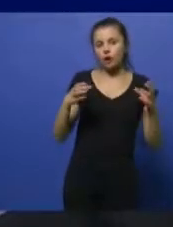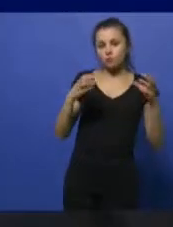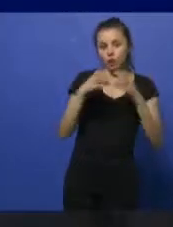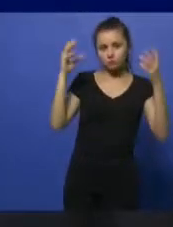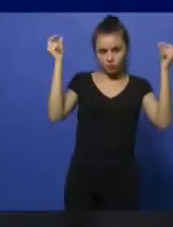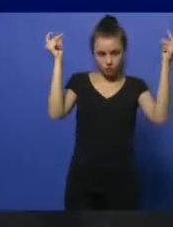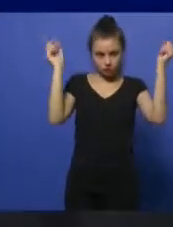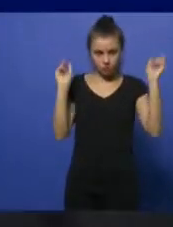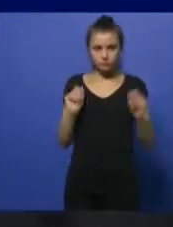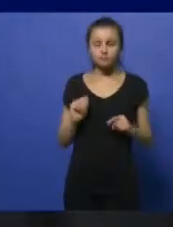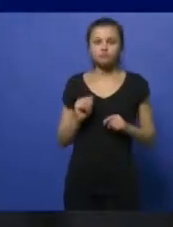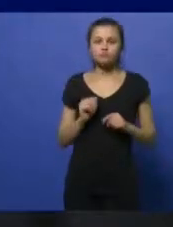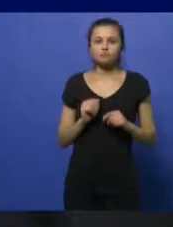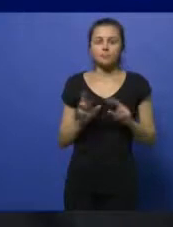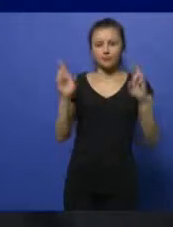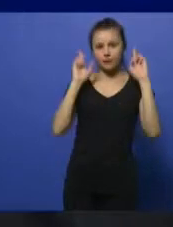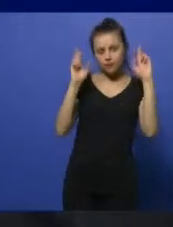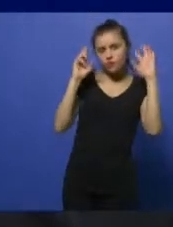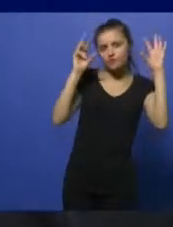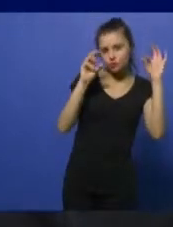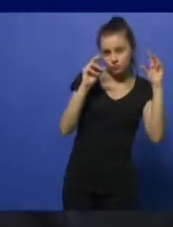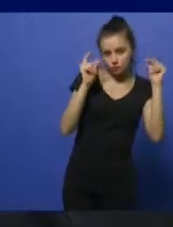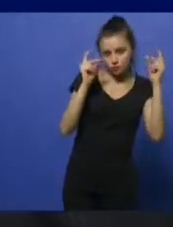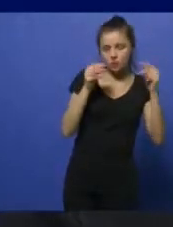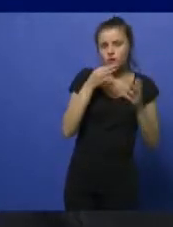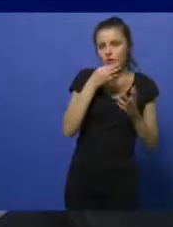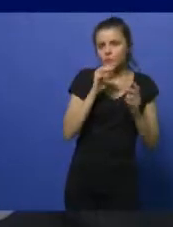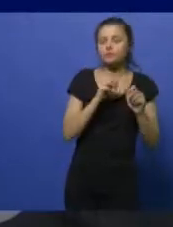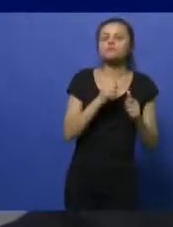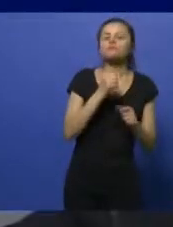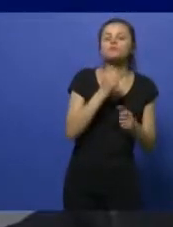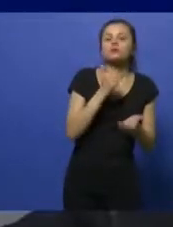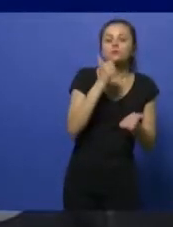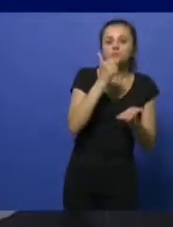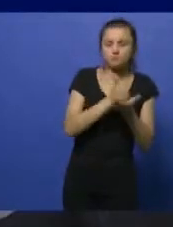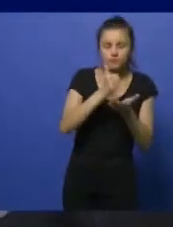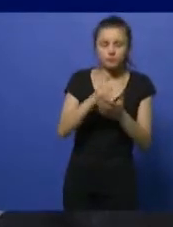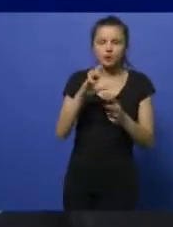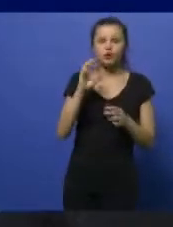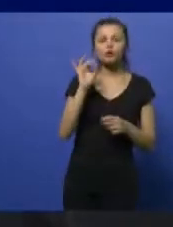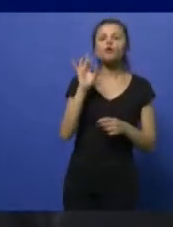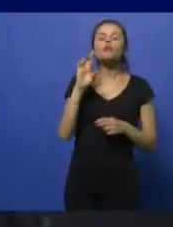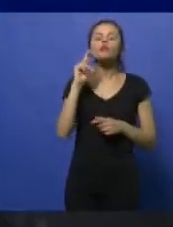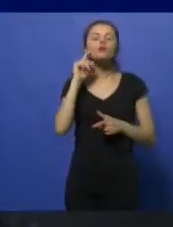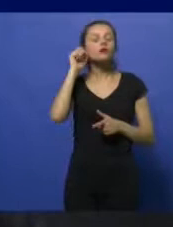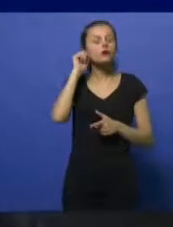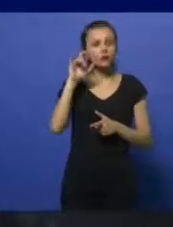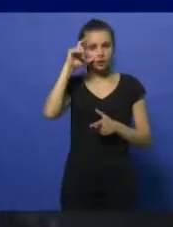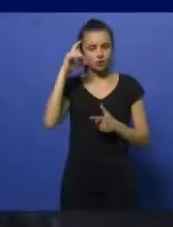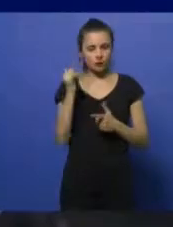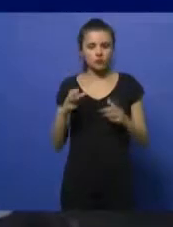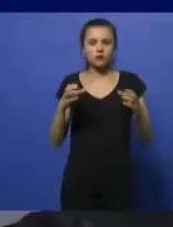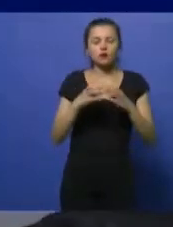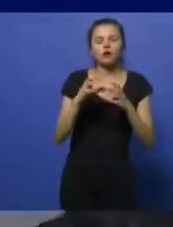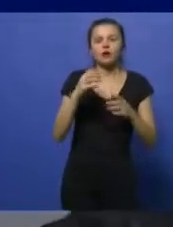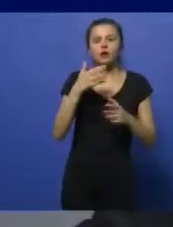a Dios se han sumado muchos números, uno de ellos es Fabricio Rodríguez. Bueno, van a estar los chicos de Nuevo Rumbo, de